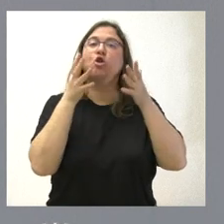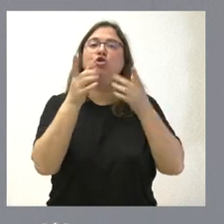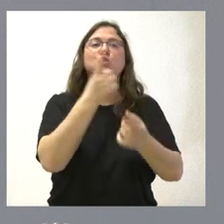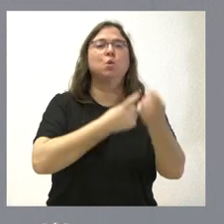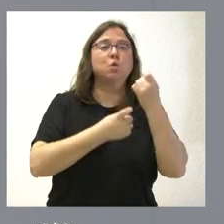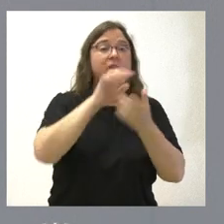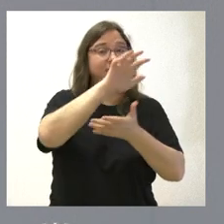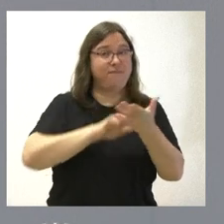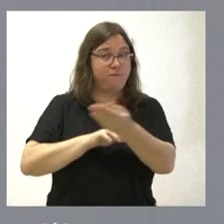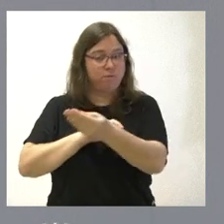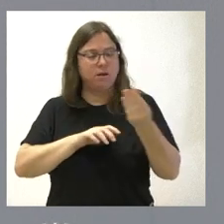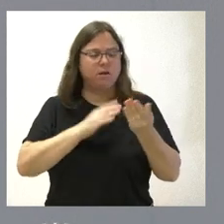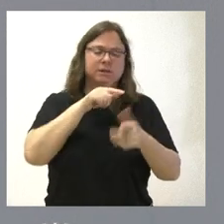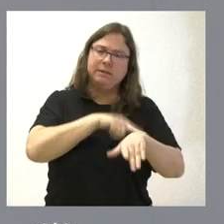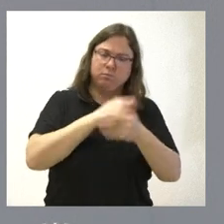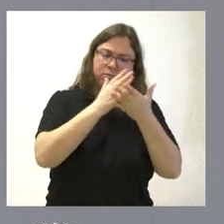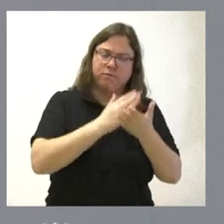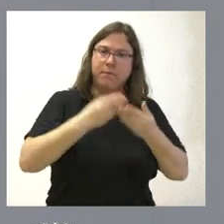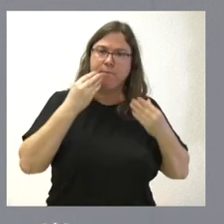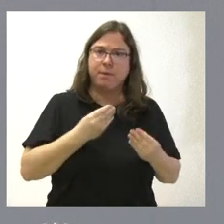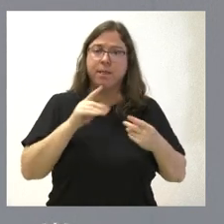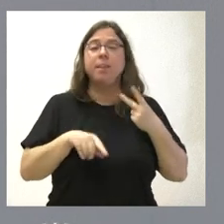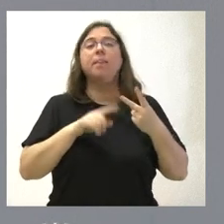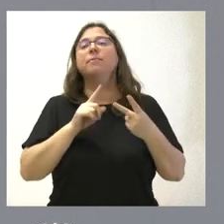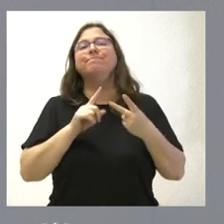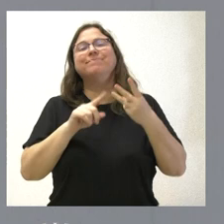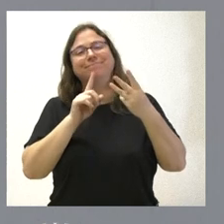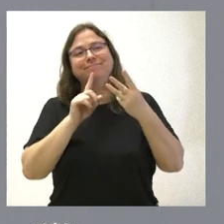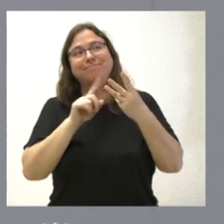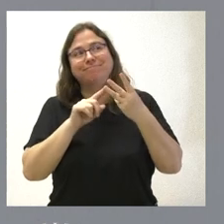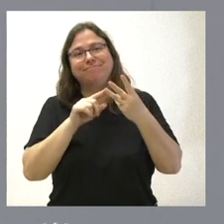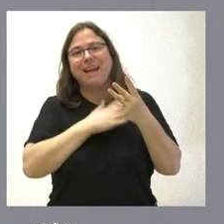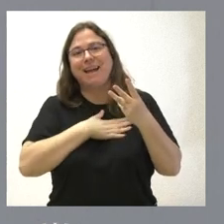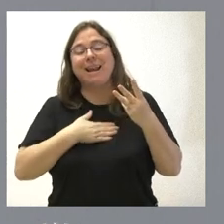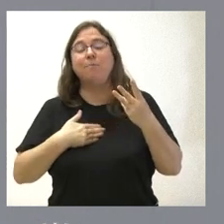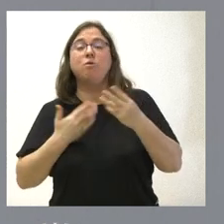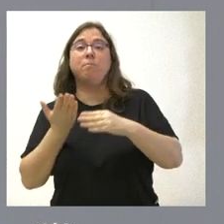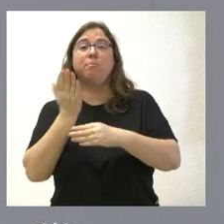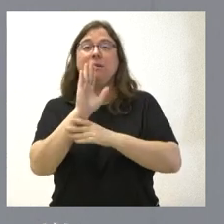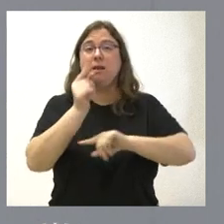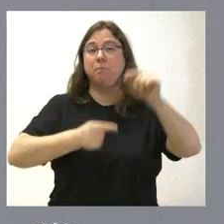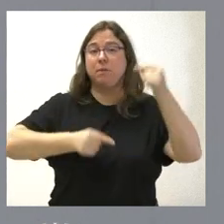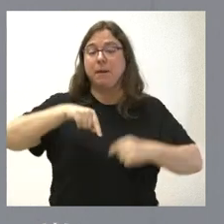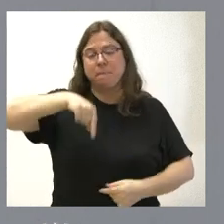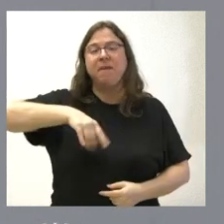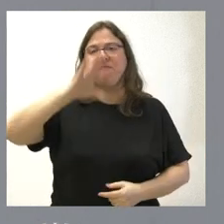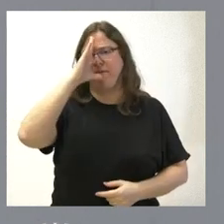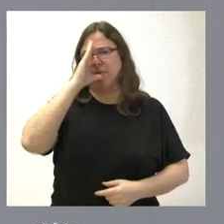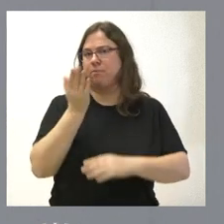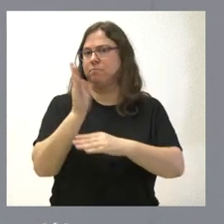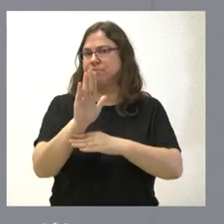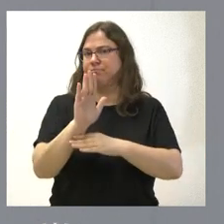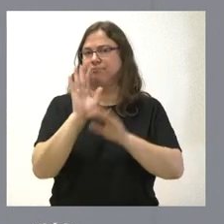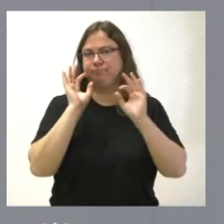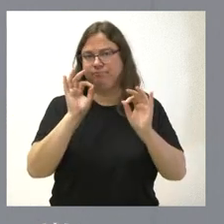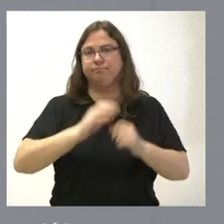informe cuando lo presente y que nosotros nuestra idea es presentar los presupuestos de la comunidad en este mismo mes de febrero que es para lo que